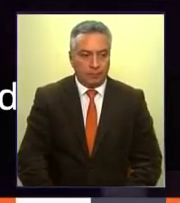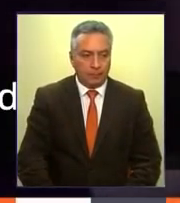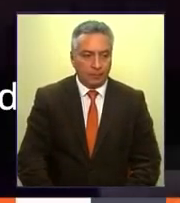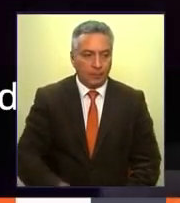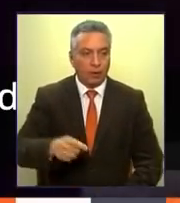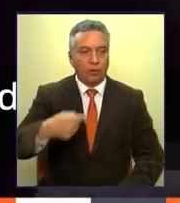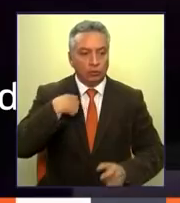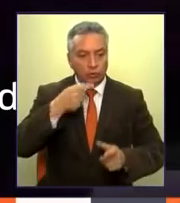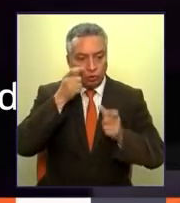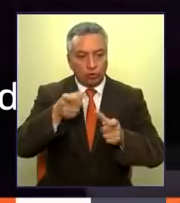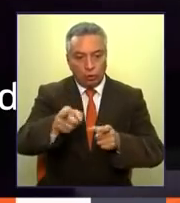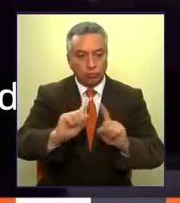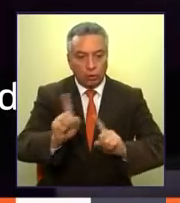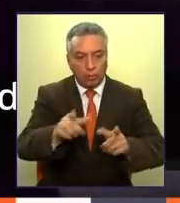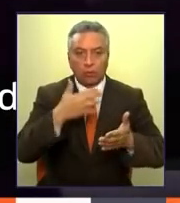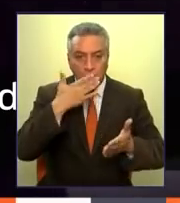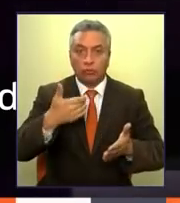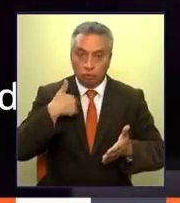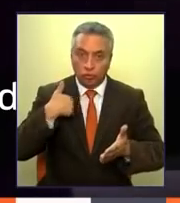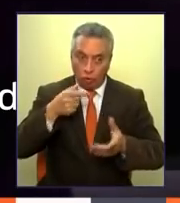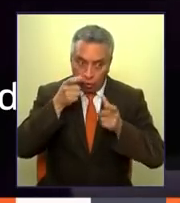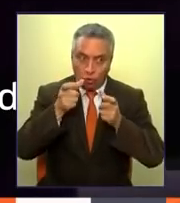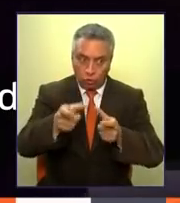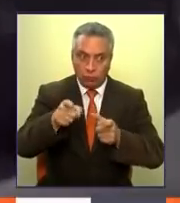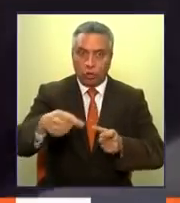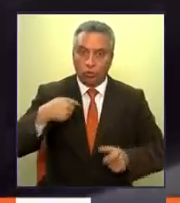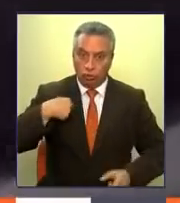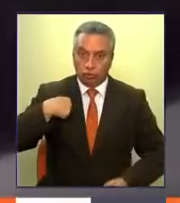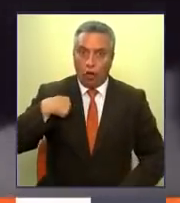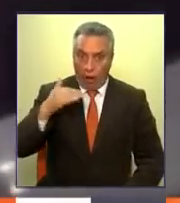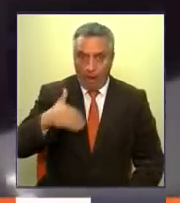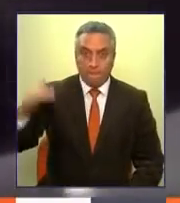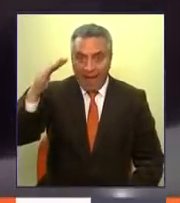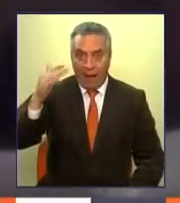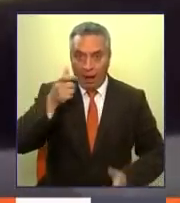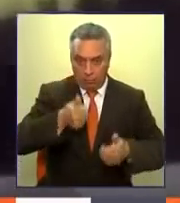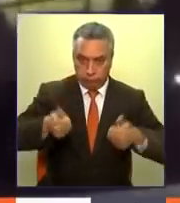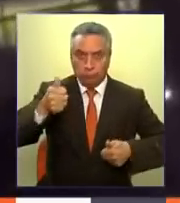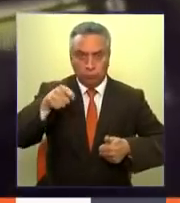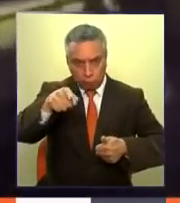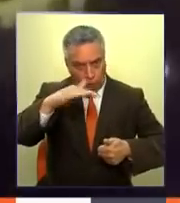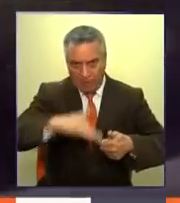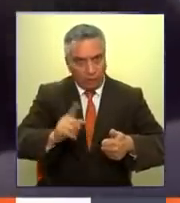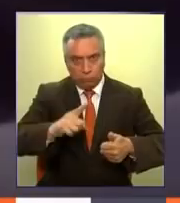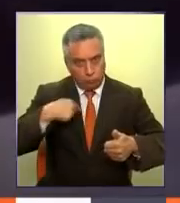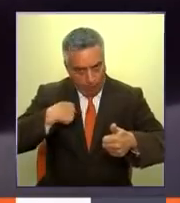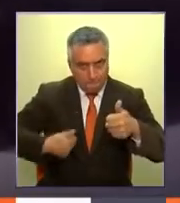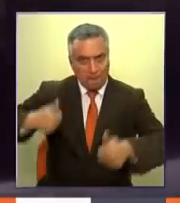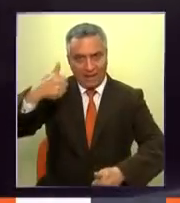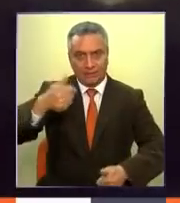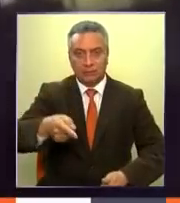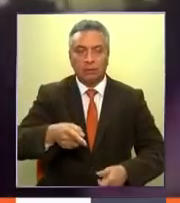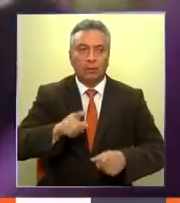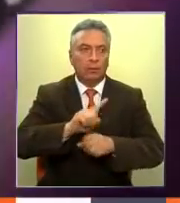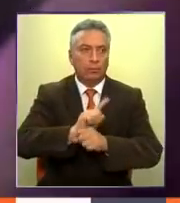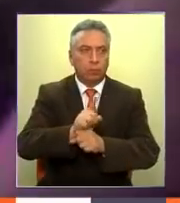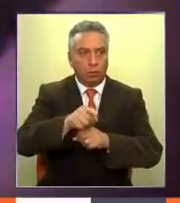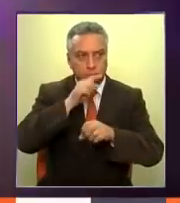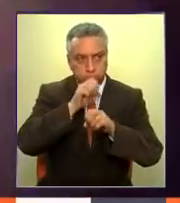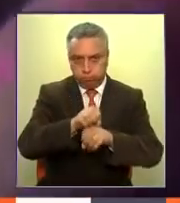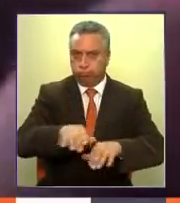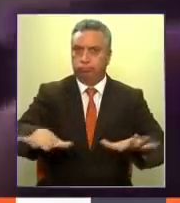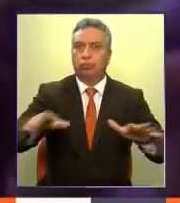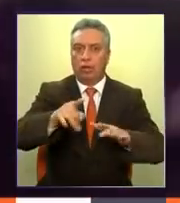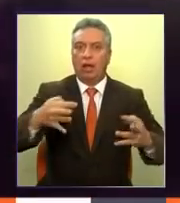No, de todas formas, ¿por qué si no? Yo lo controlo a usted, porque yo soy más autoridad que usted. Esto es parte de un registro que se viralizó rápidamente en redes